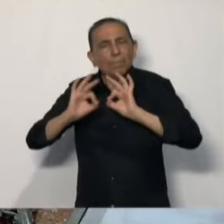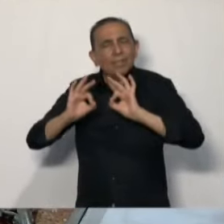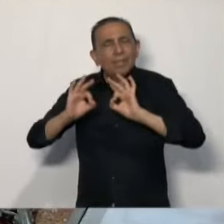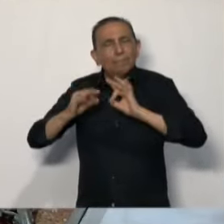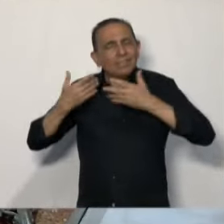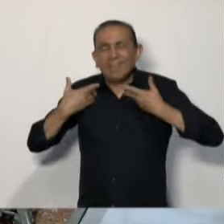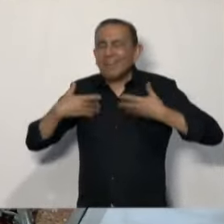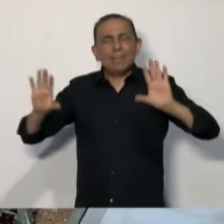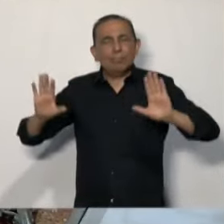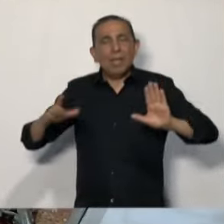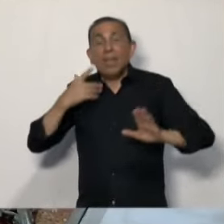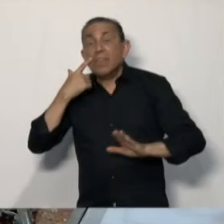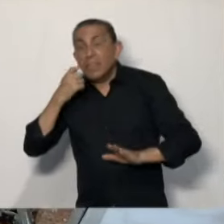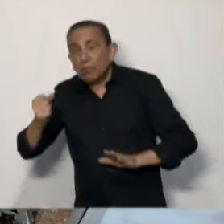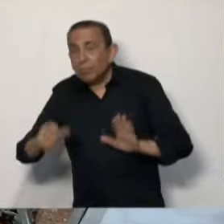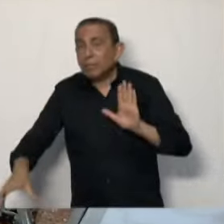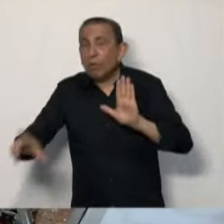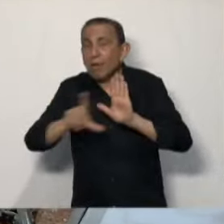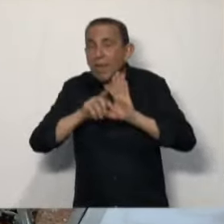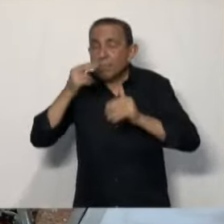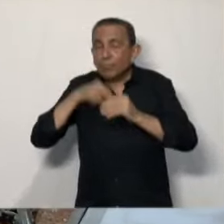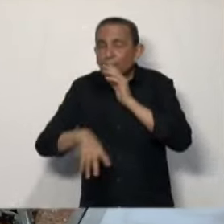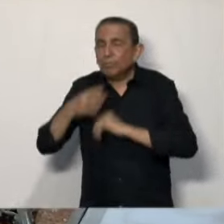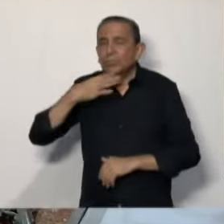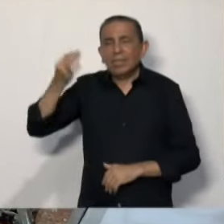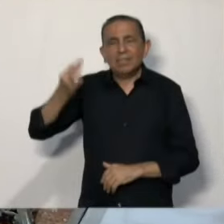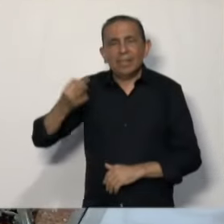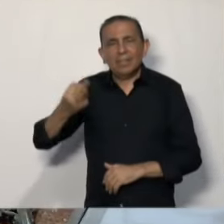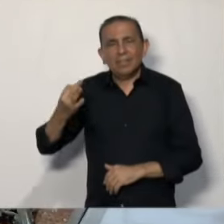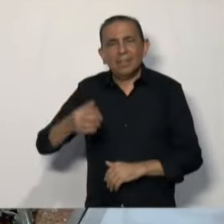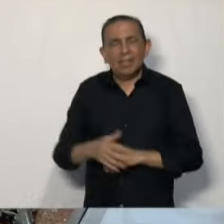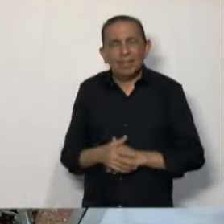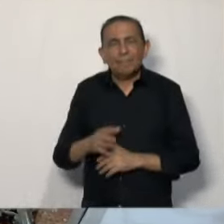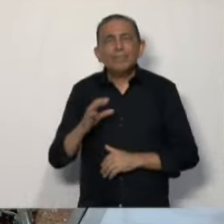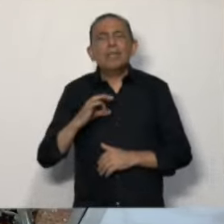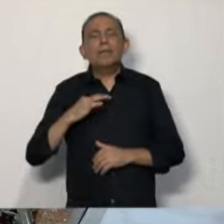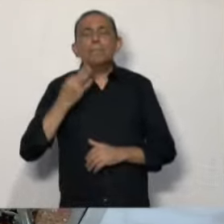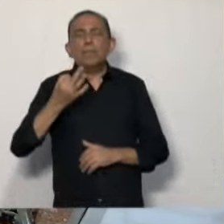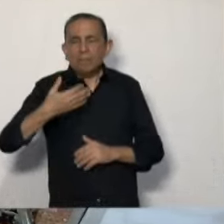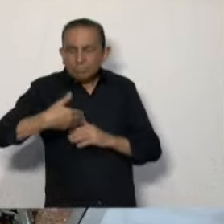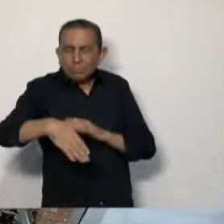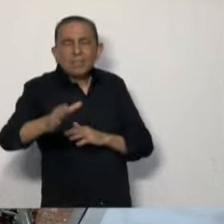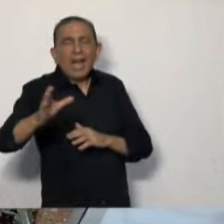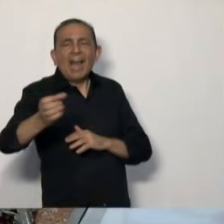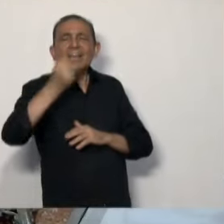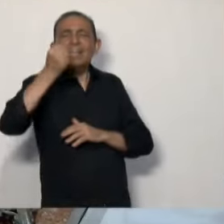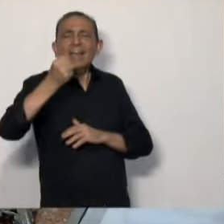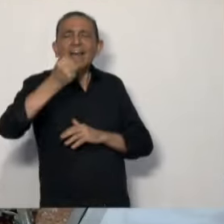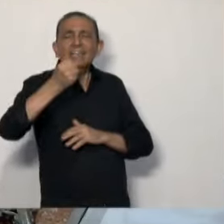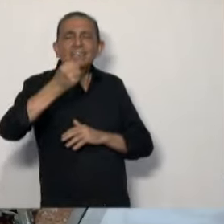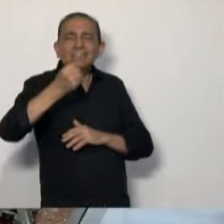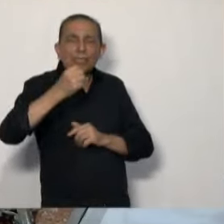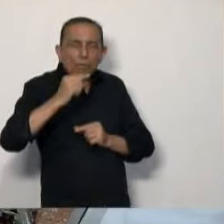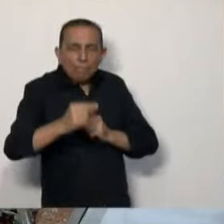Aquí descubrimos otra ley profunda de la realidad, que la vida se alcanza y se madura a medida que se